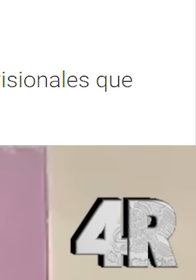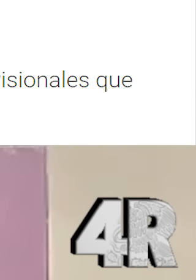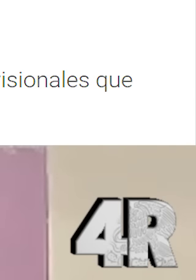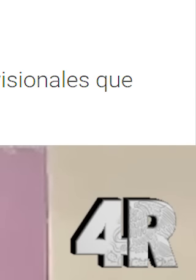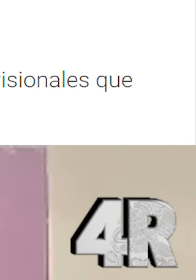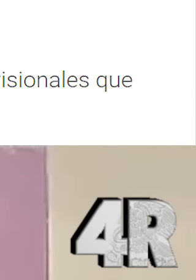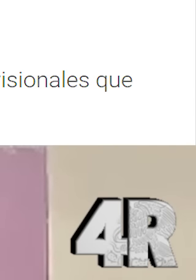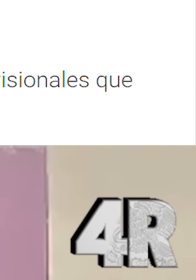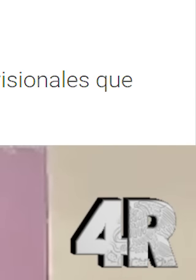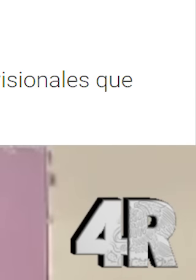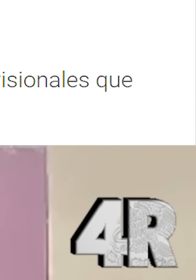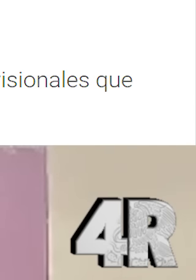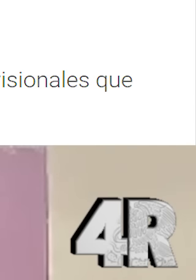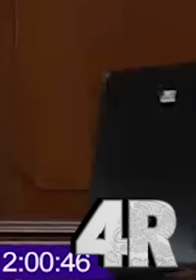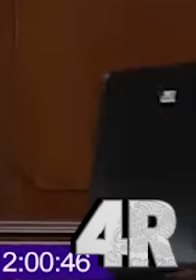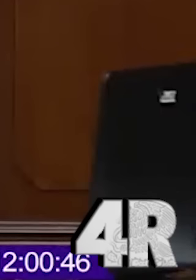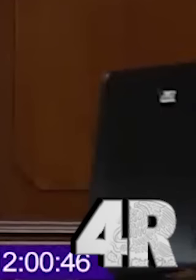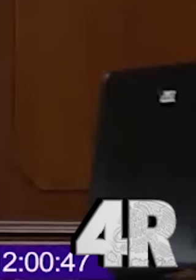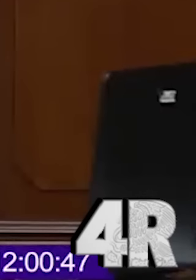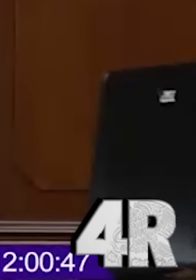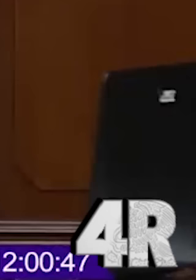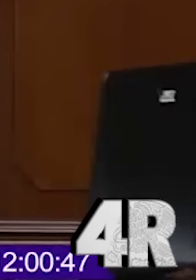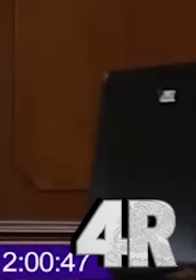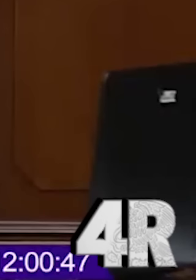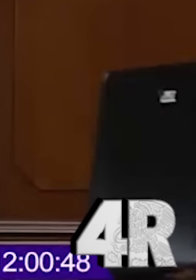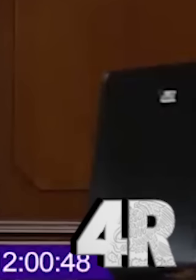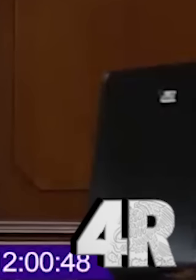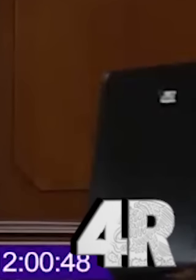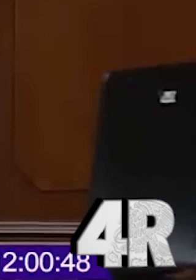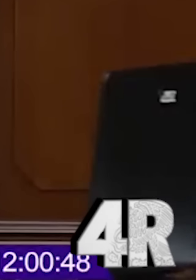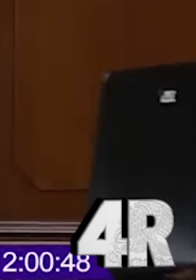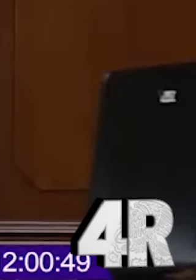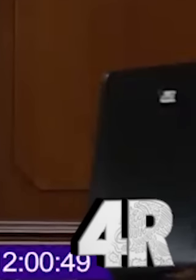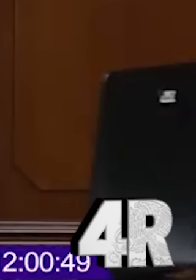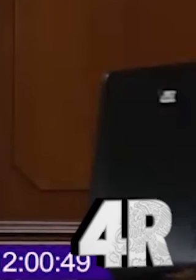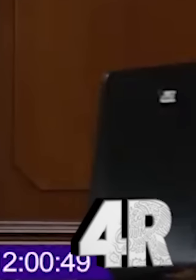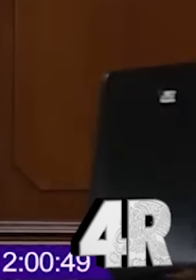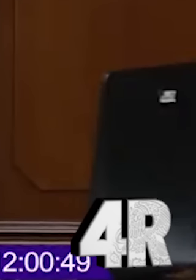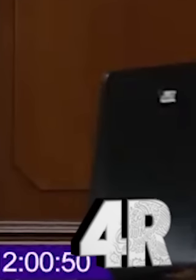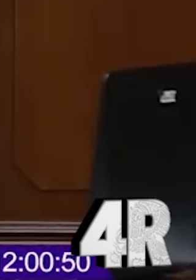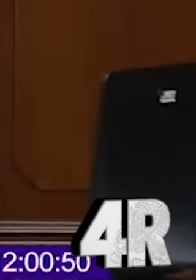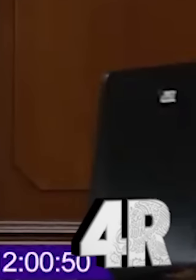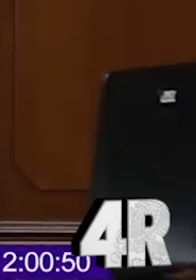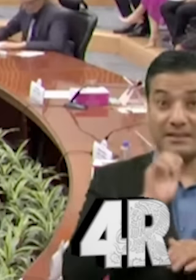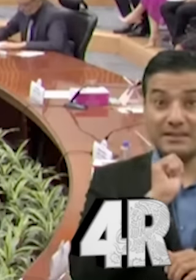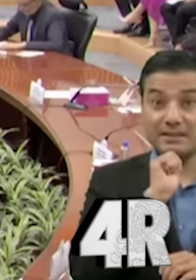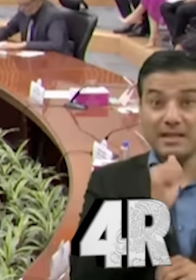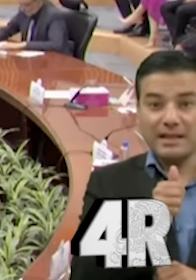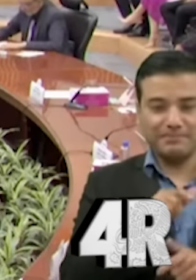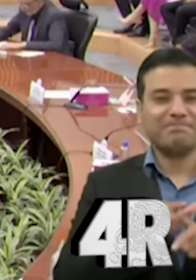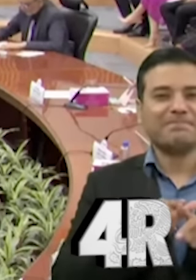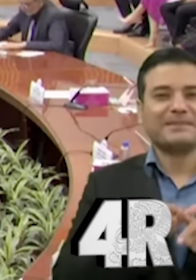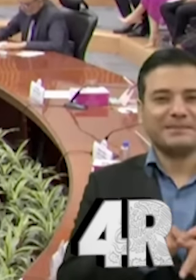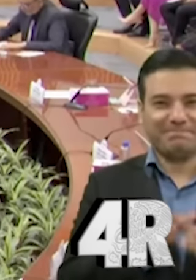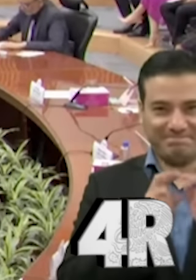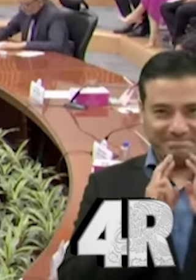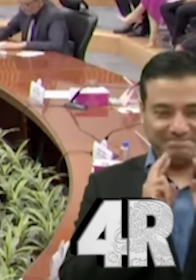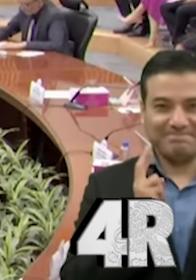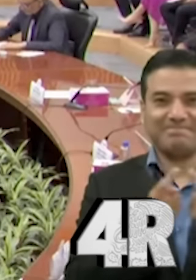que estarían por resolver en la Suprema Corte de Justicia. También recordamos que el pasado 6 de octubre el INE presentó